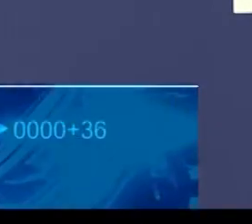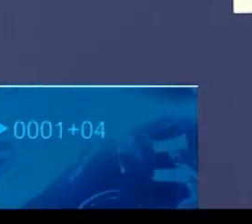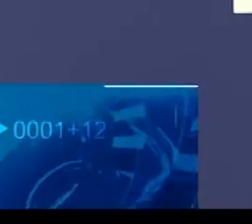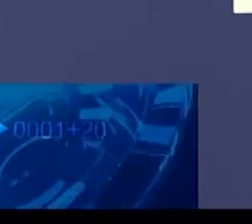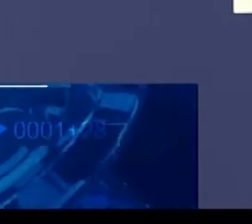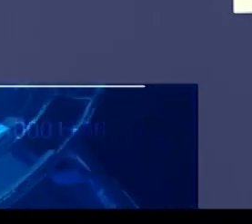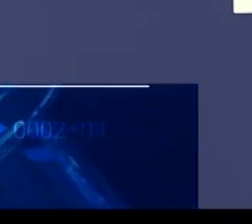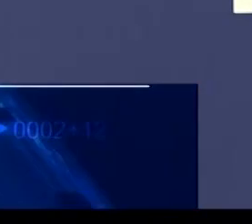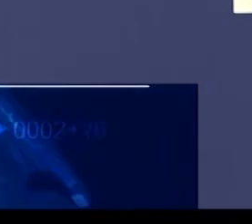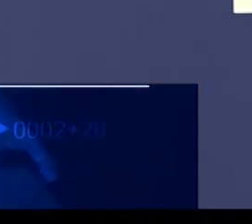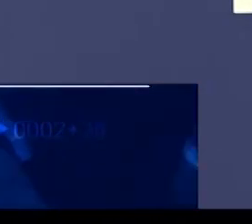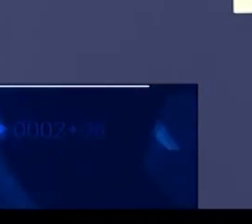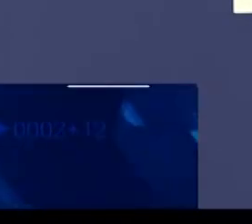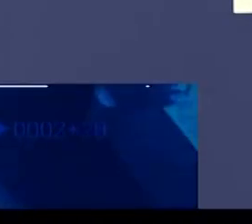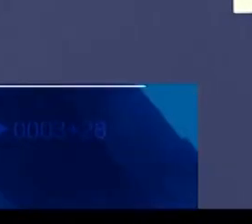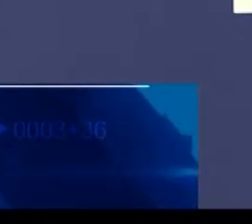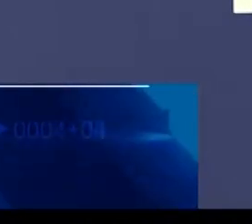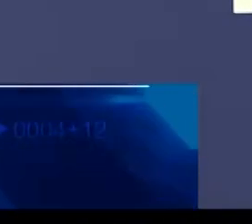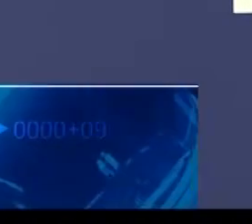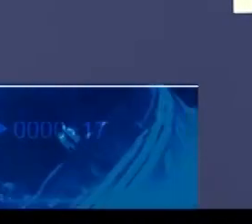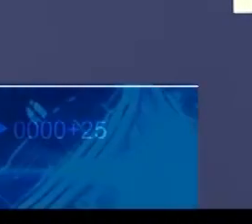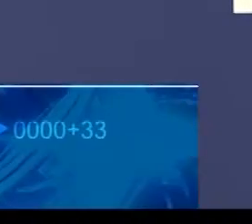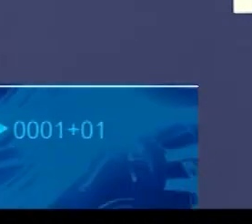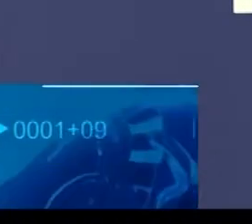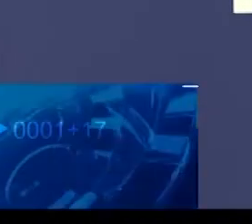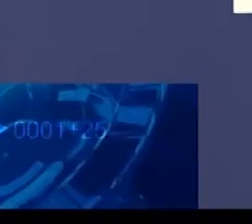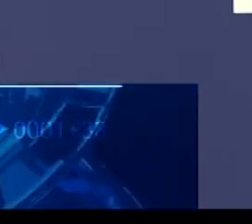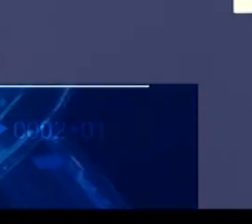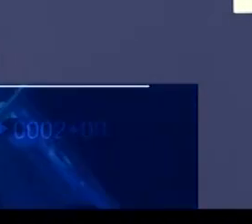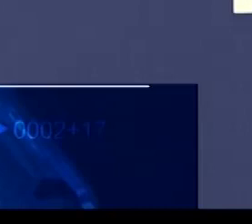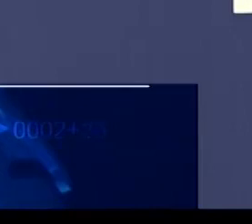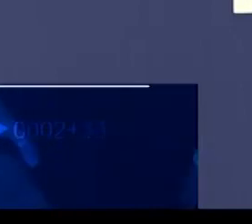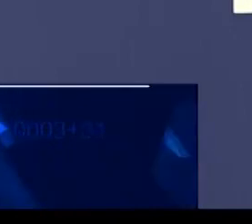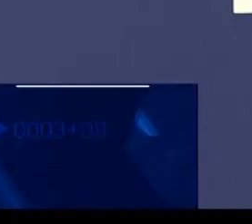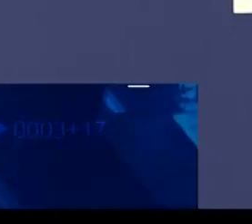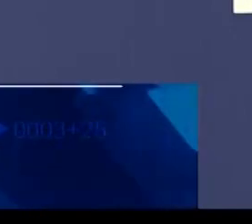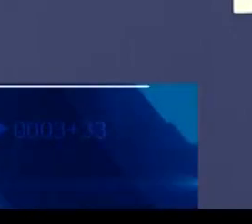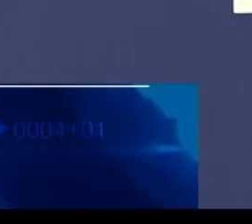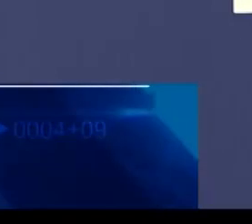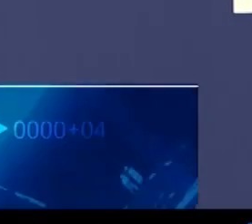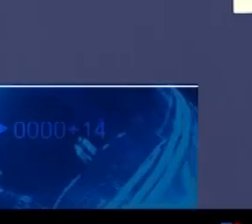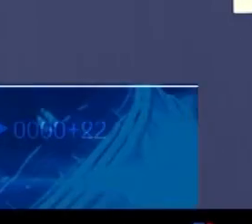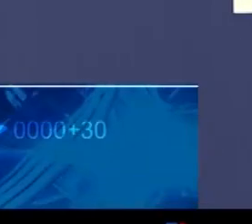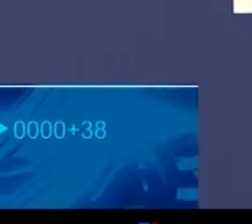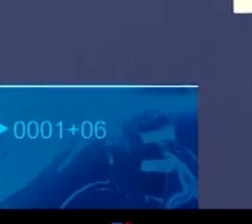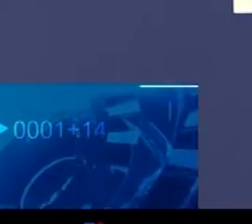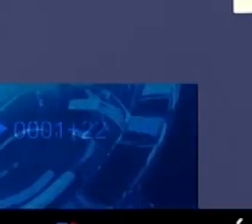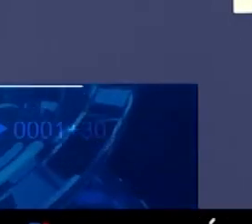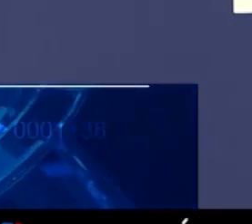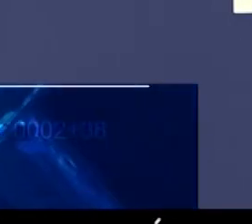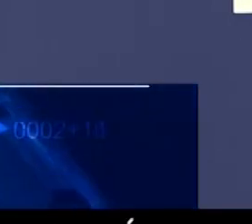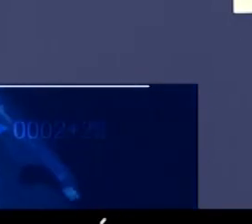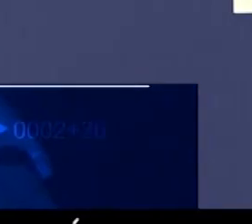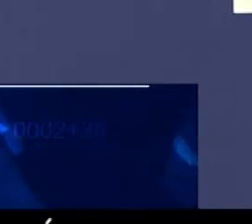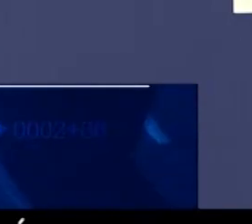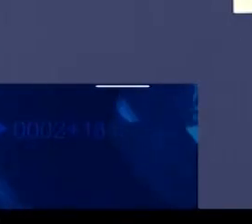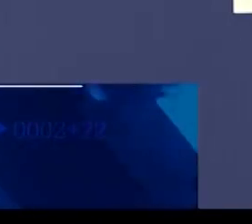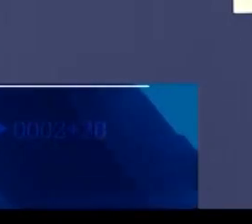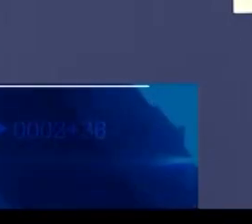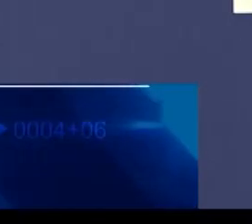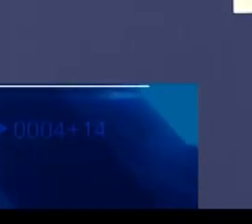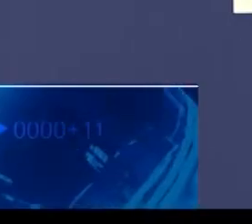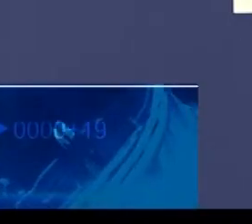el exterior. Este año, en el nombre de la Unión Europea y sus 5 Estados miembros